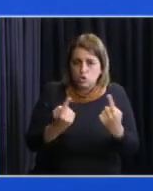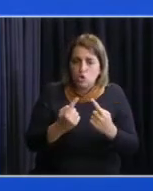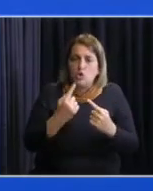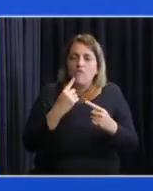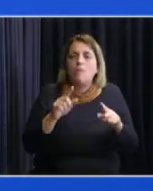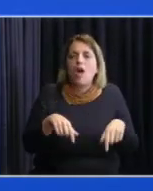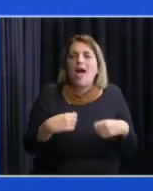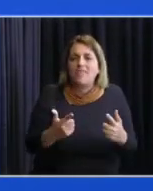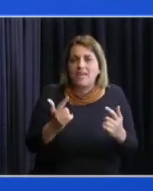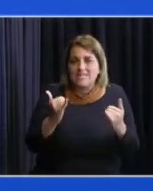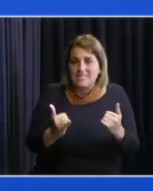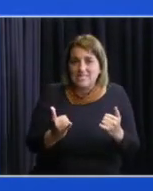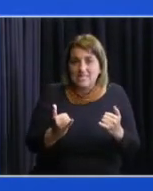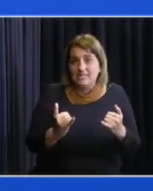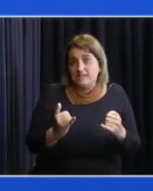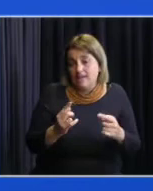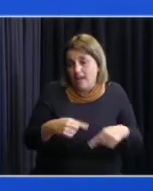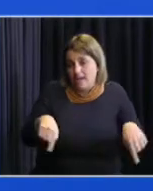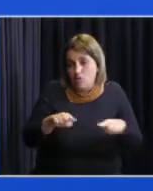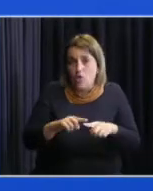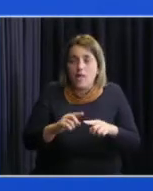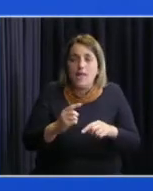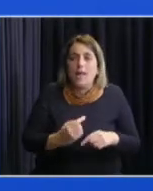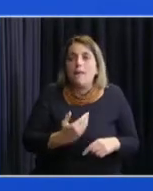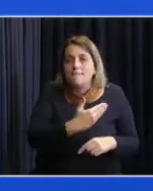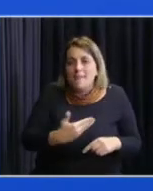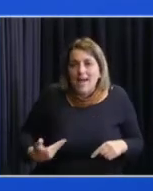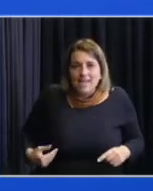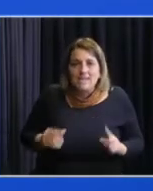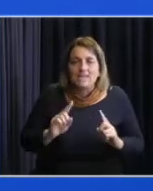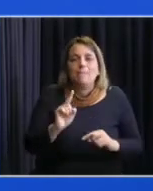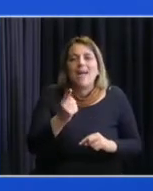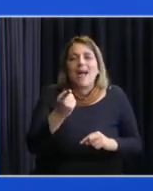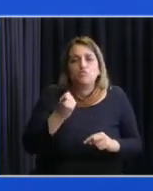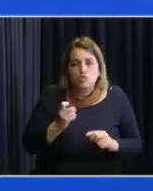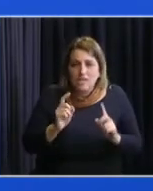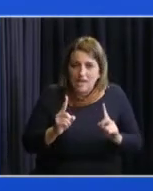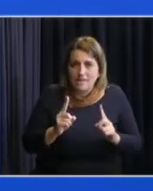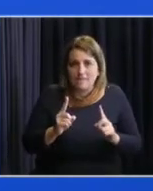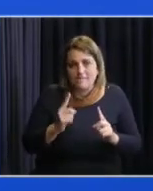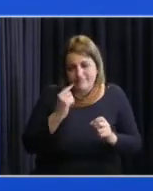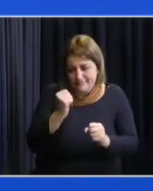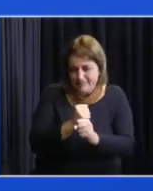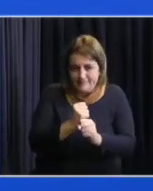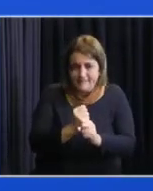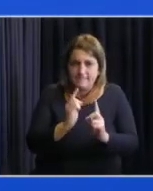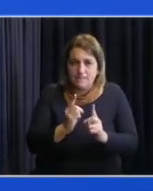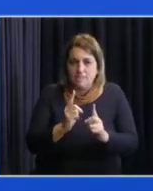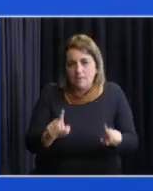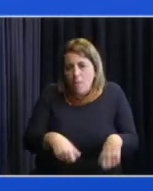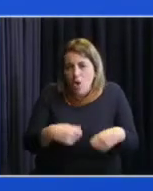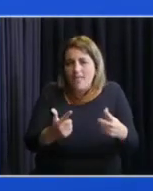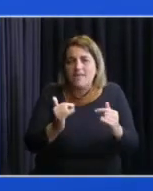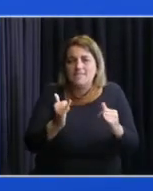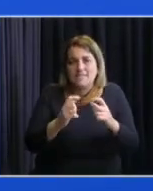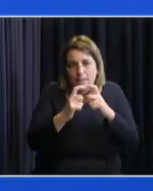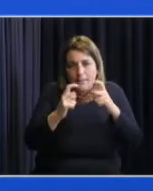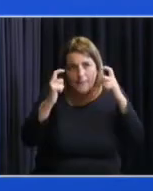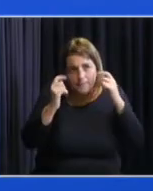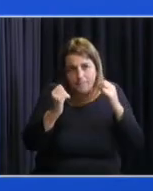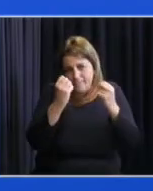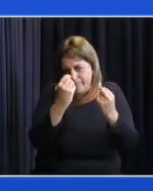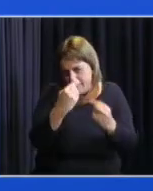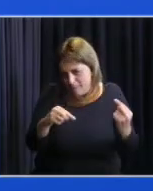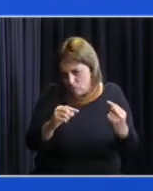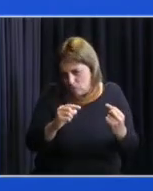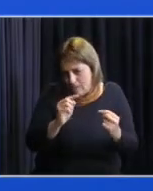suministrarle a las maestras y auxiliares y a maestros y auxiliares le vamos a suministrar el material de